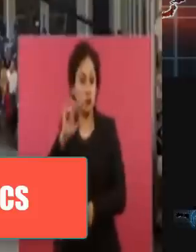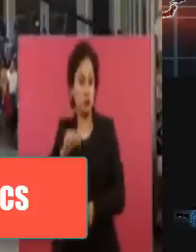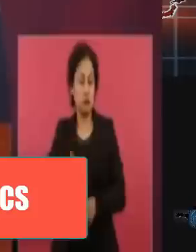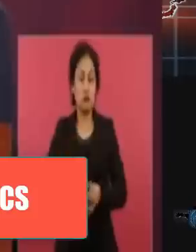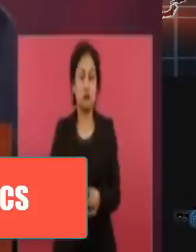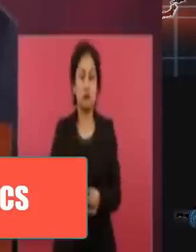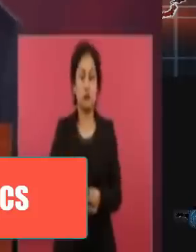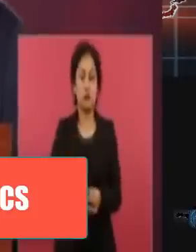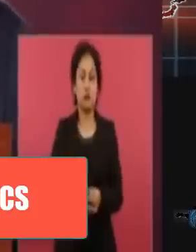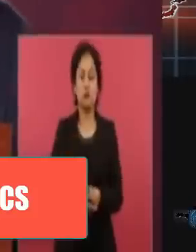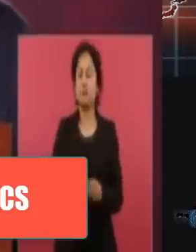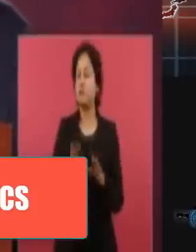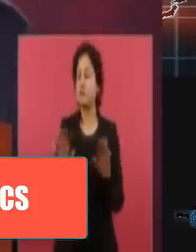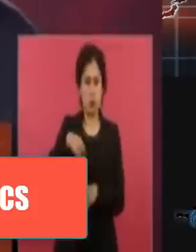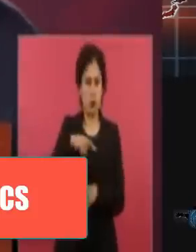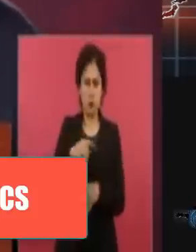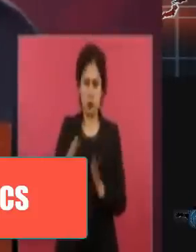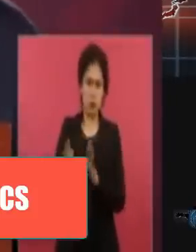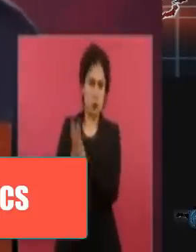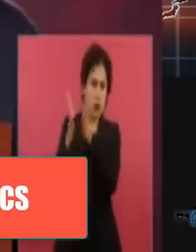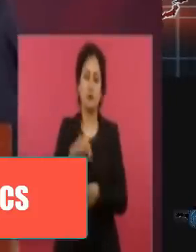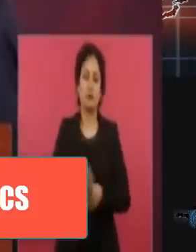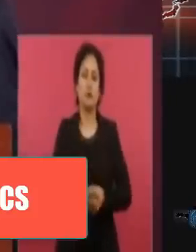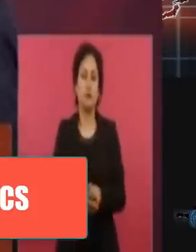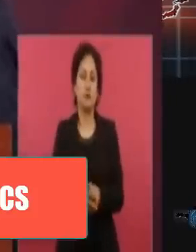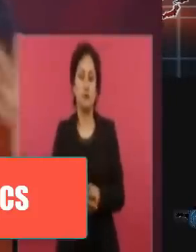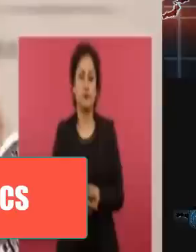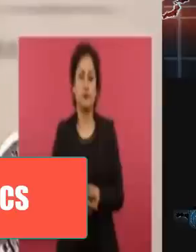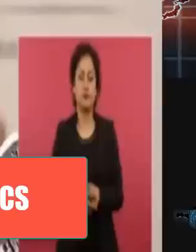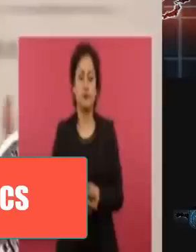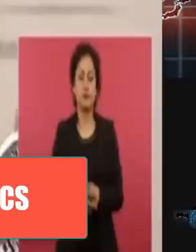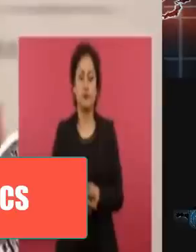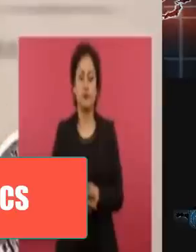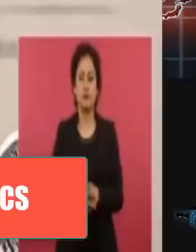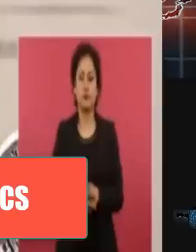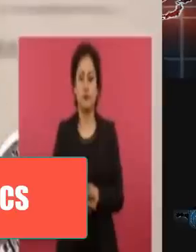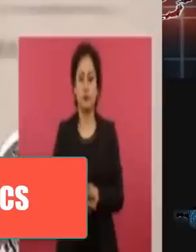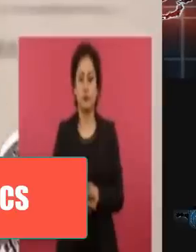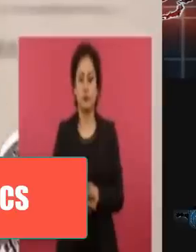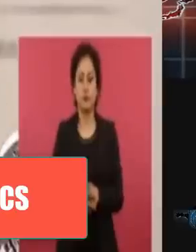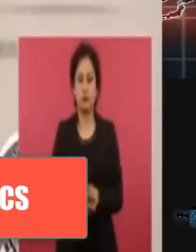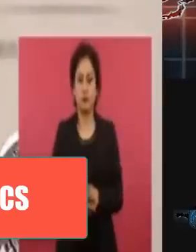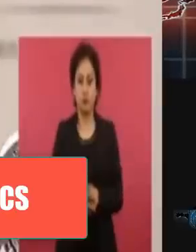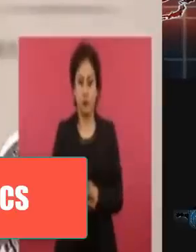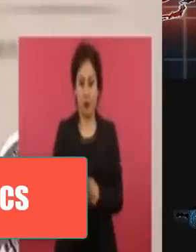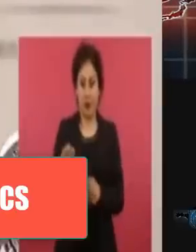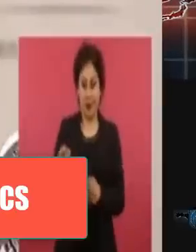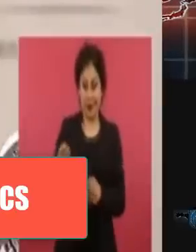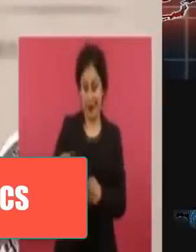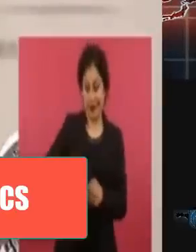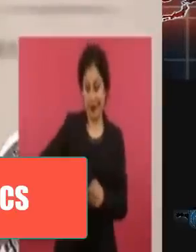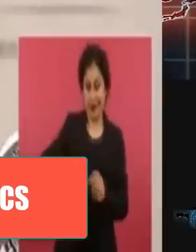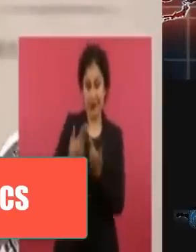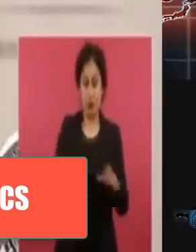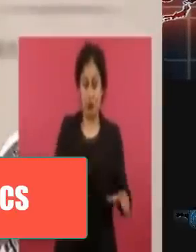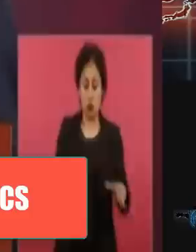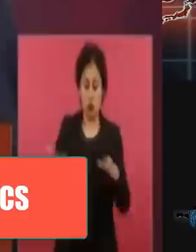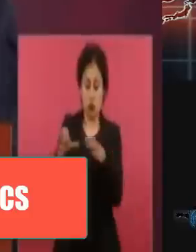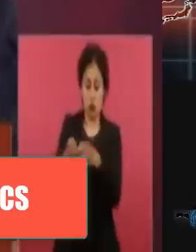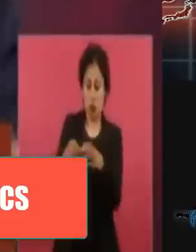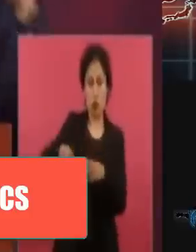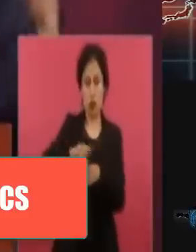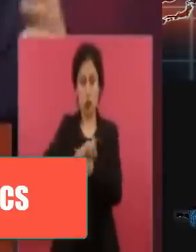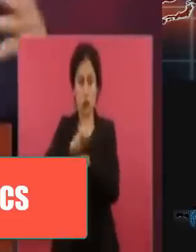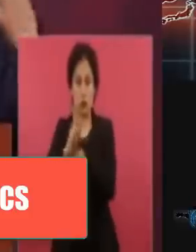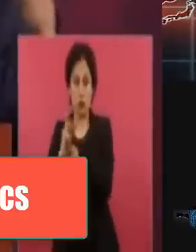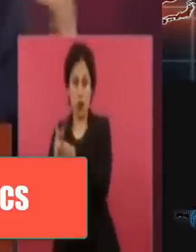no vamos a participar en este bloque, esta asociación. Desde